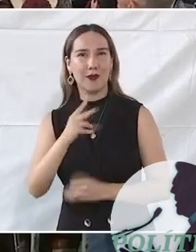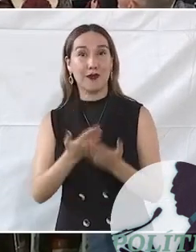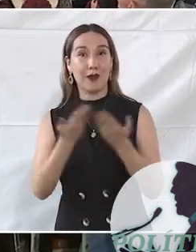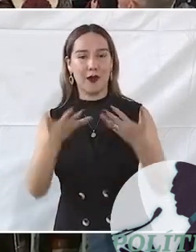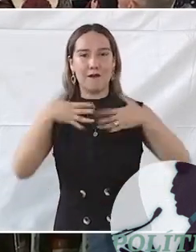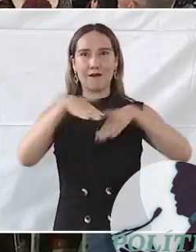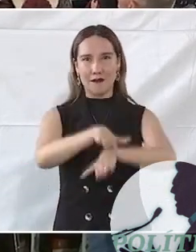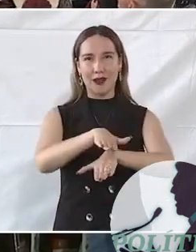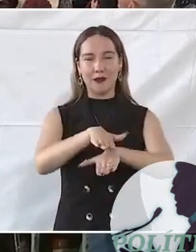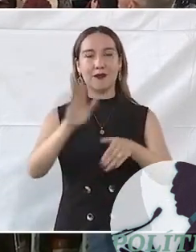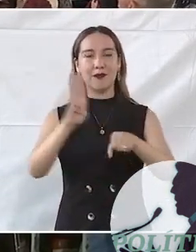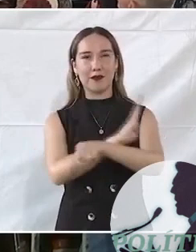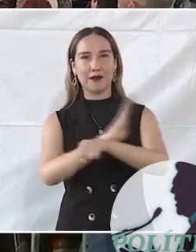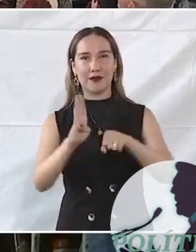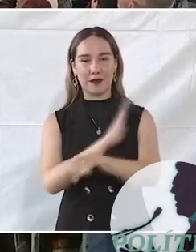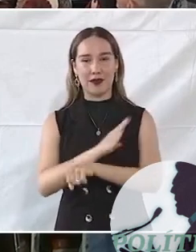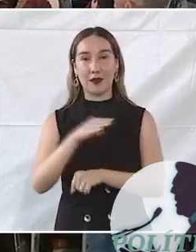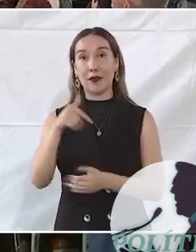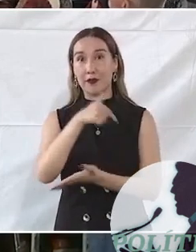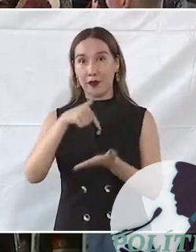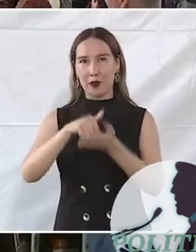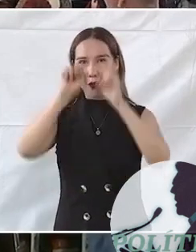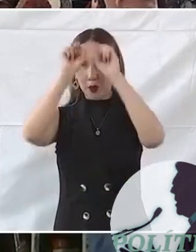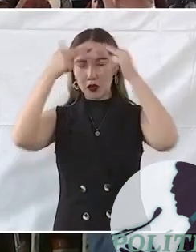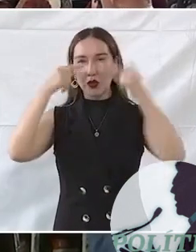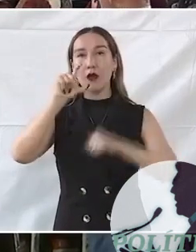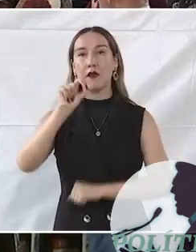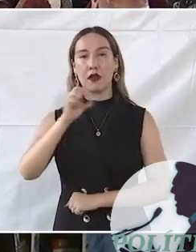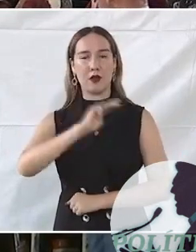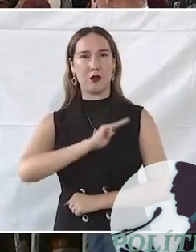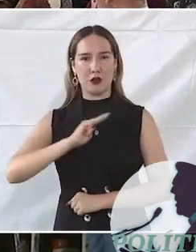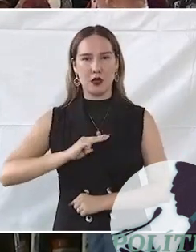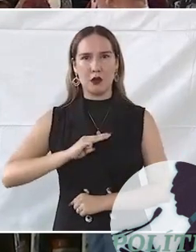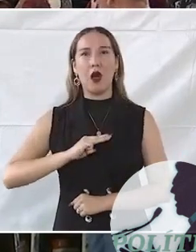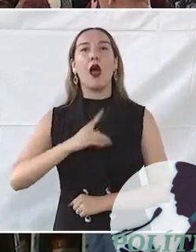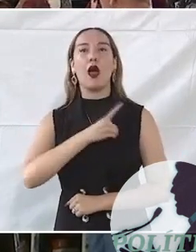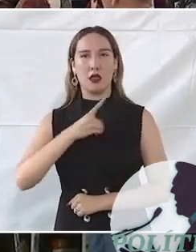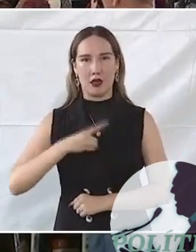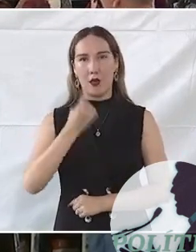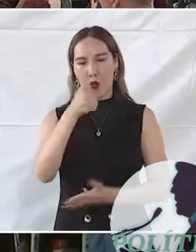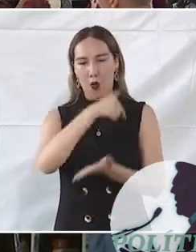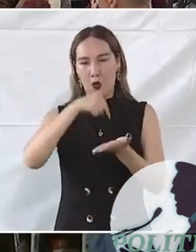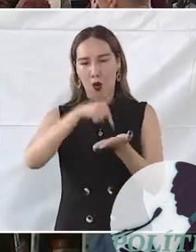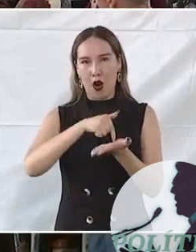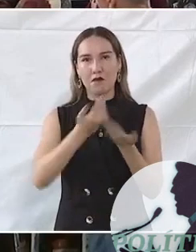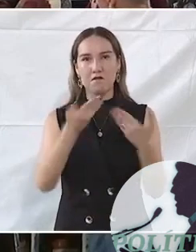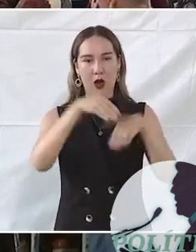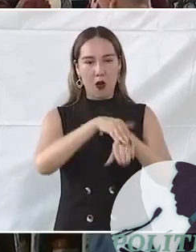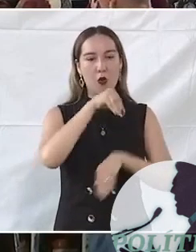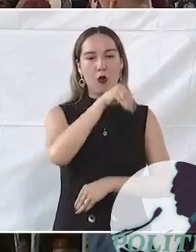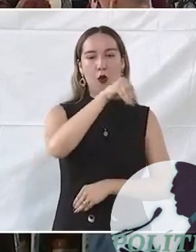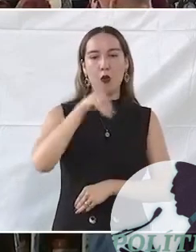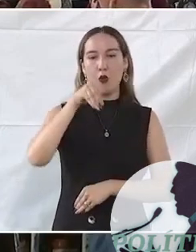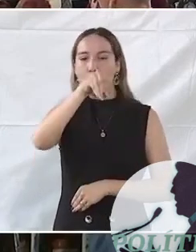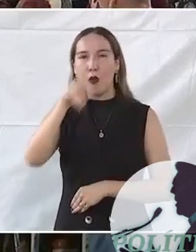que en los 20 municipios de la Huasteca Potosina habrá por lo menos una sucursal, en donde todas y todos podrán acudir a cobrar